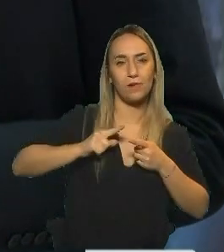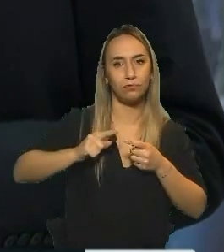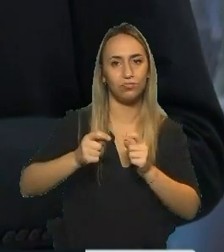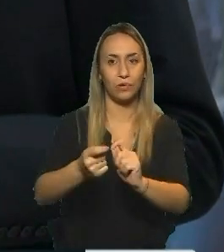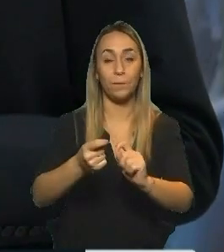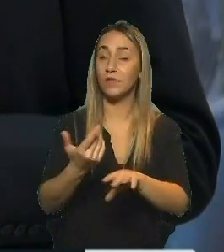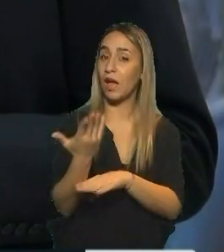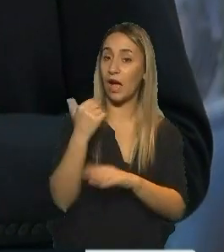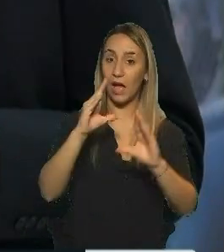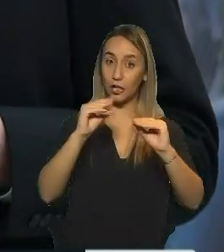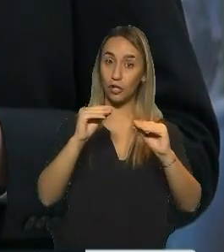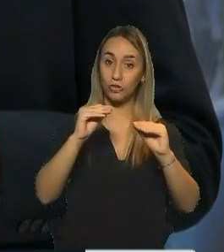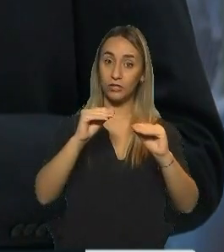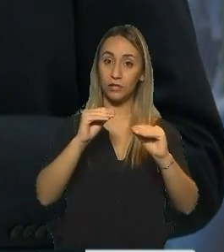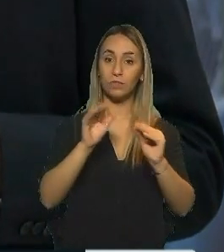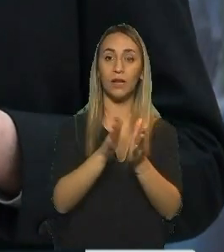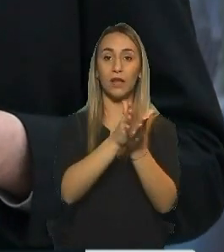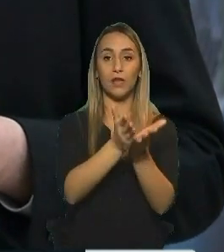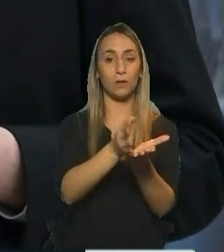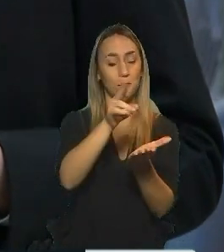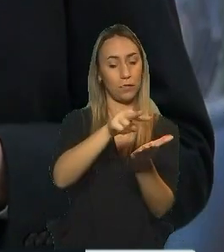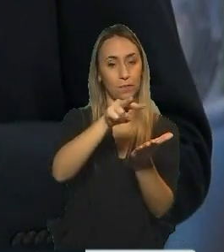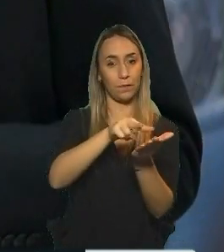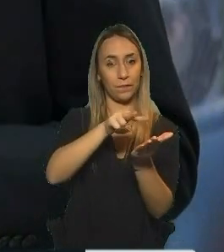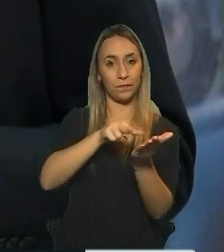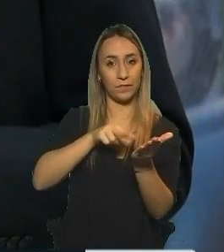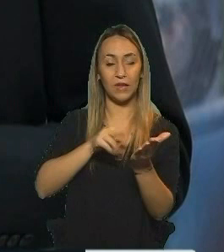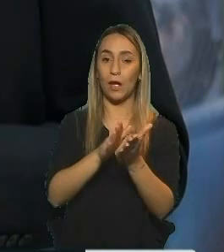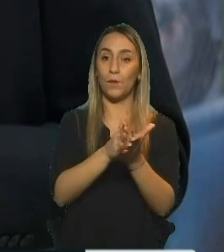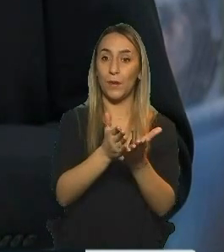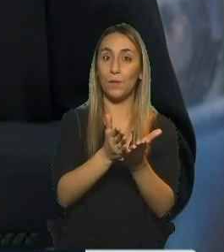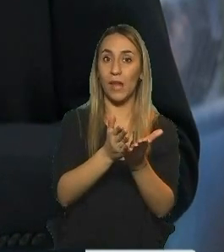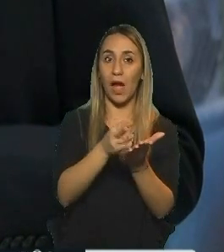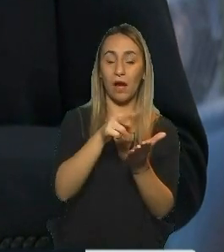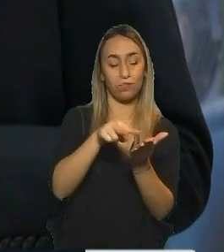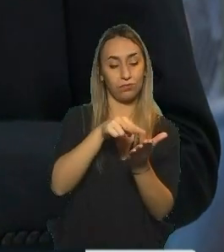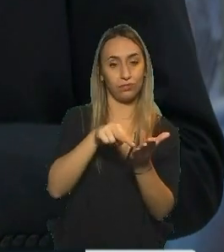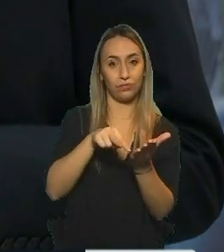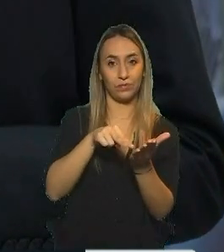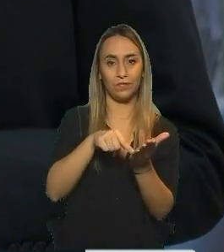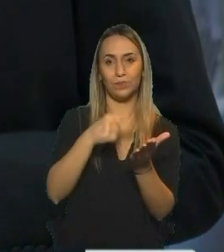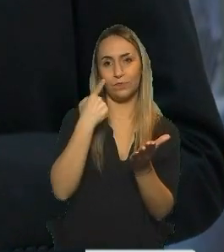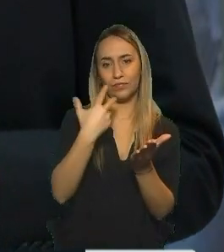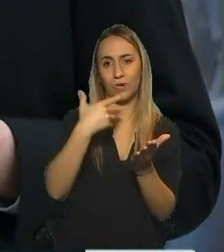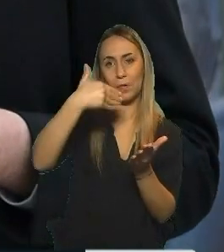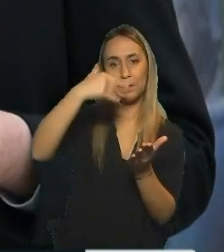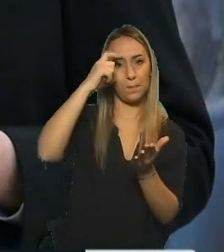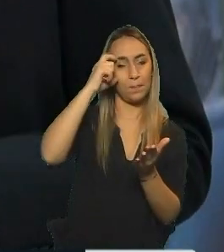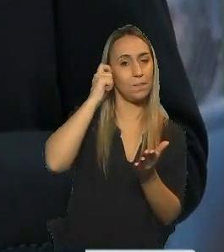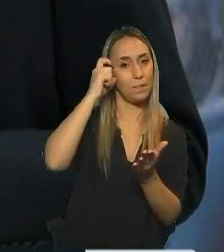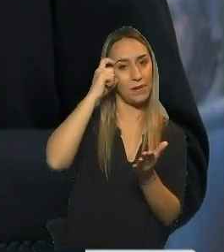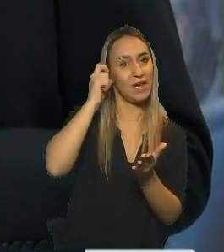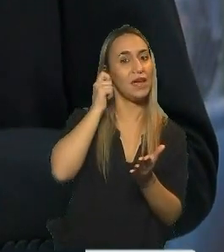Anoche leímos un libro del Tanaj, de la Biblia, que se conoce como Megilat